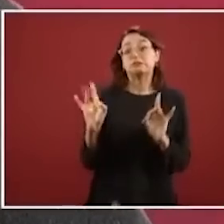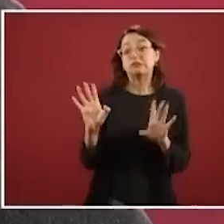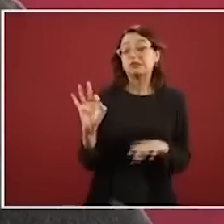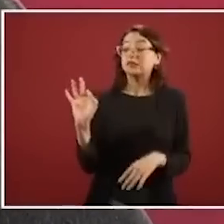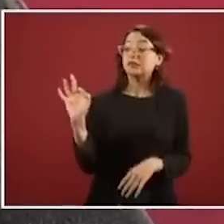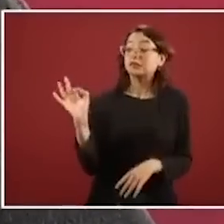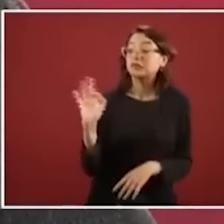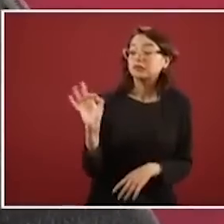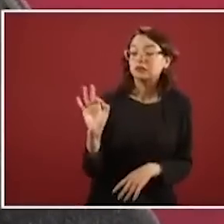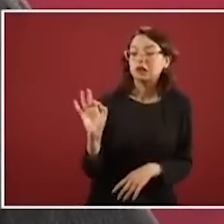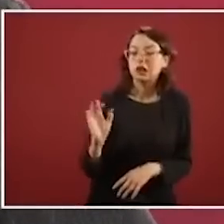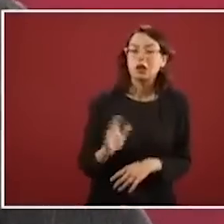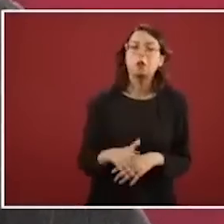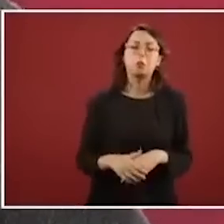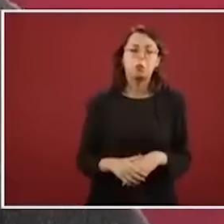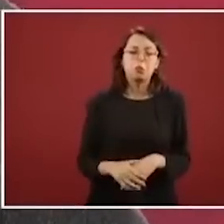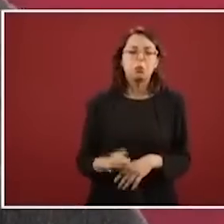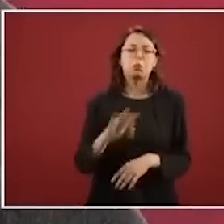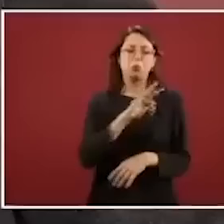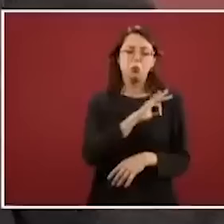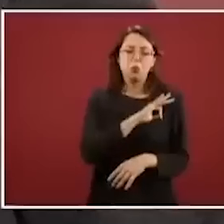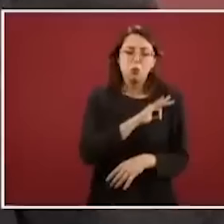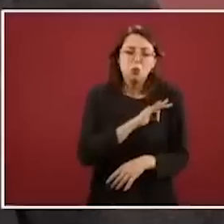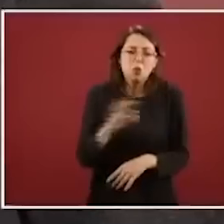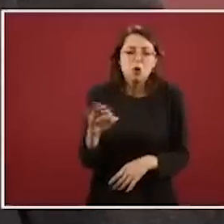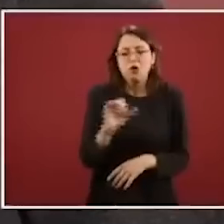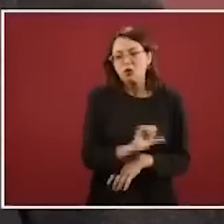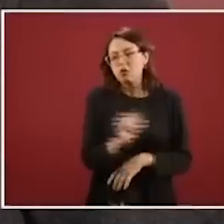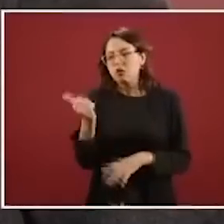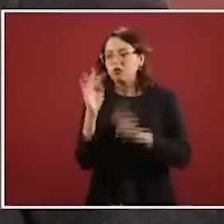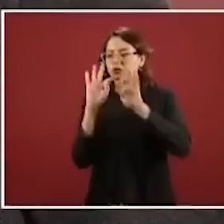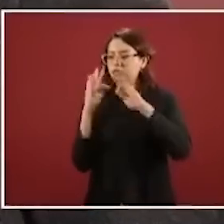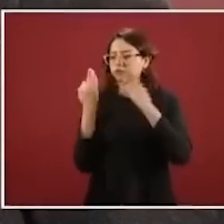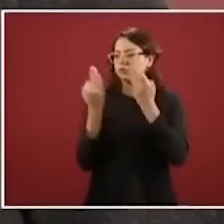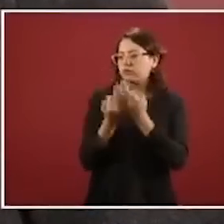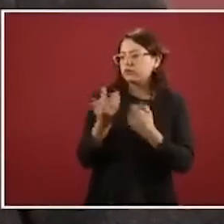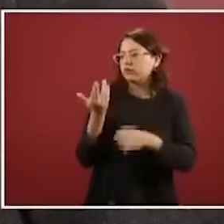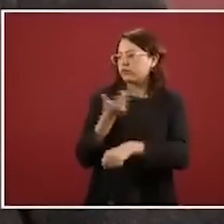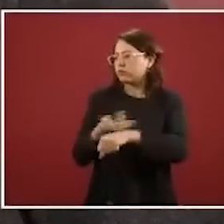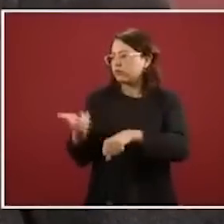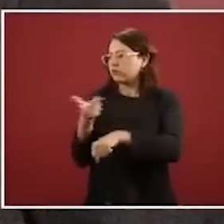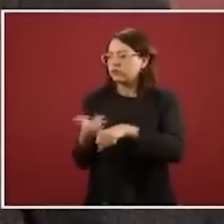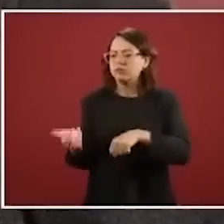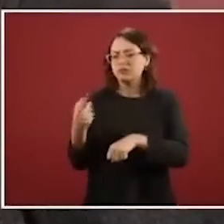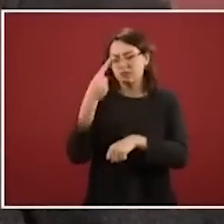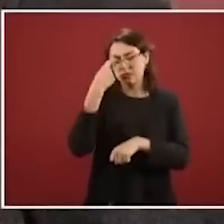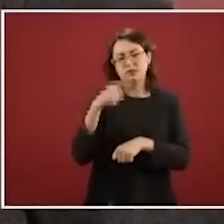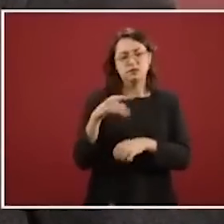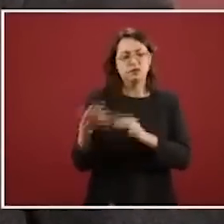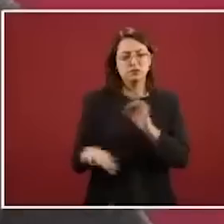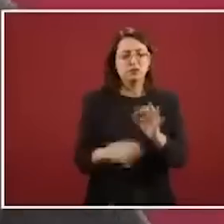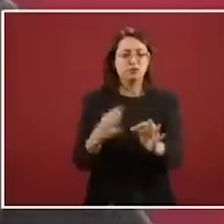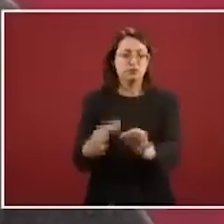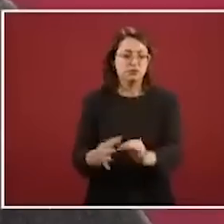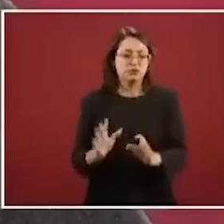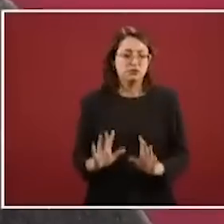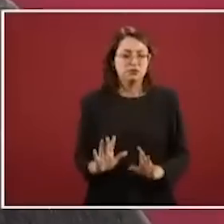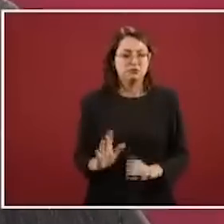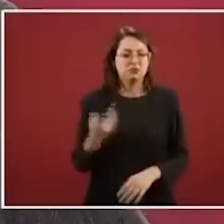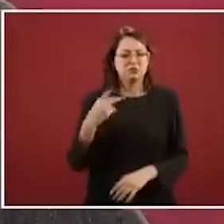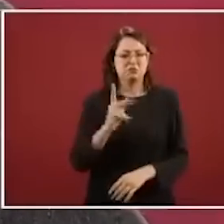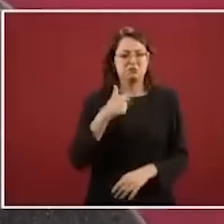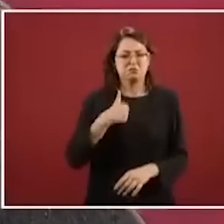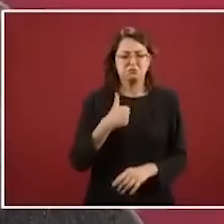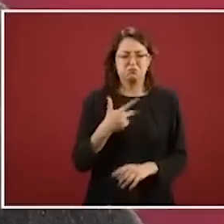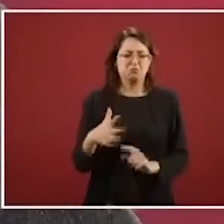negativo, yo creo que habría condiciones para buscar alternativas de alguna forma para lograr. Ahora, yo soy optimista en el